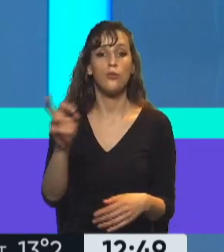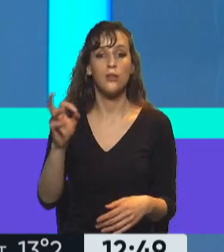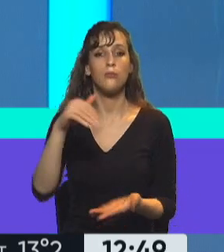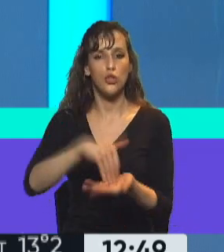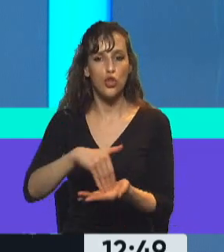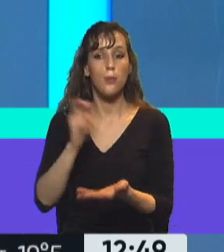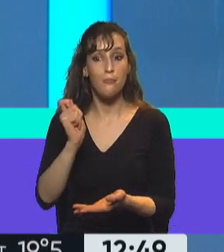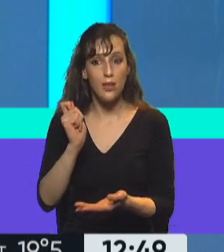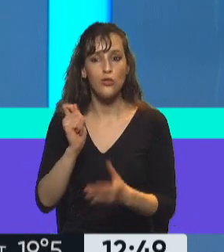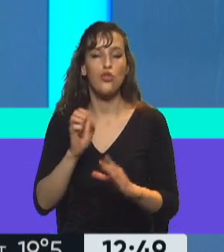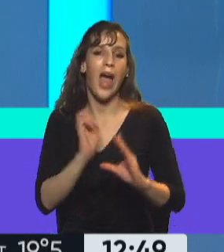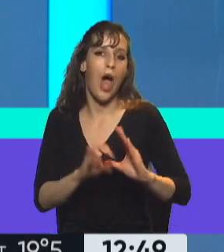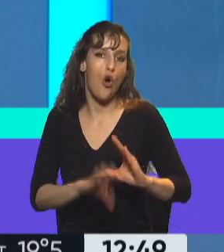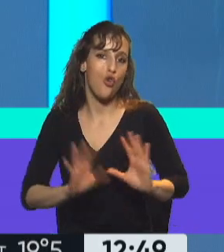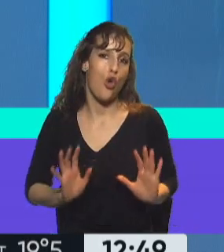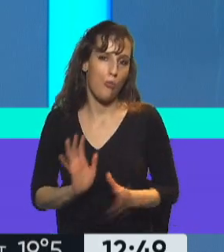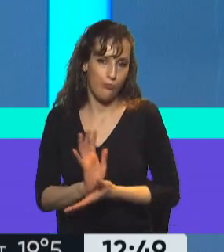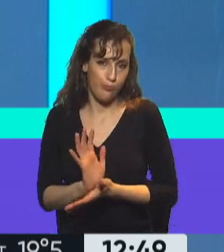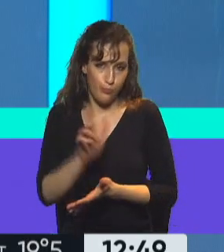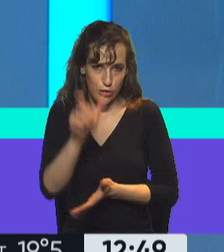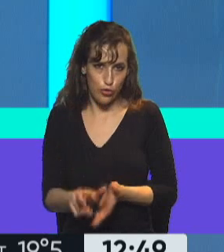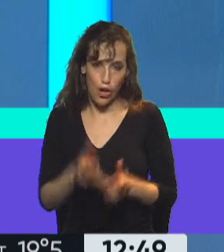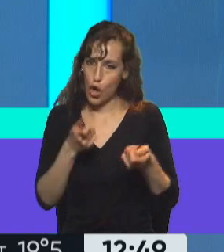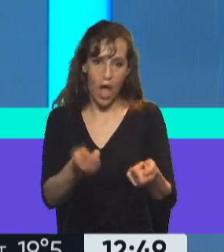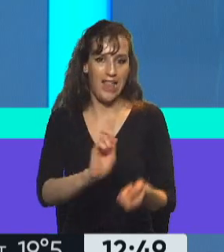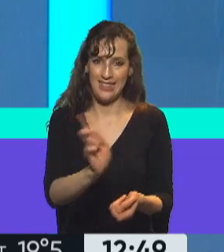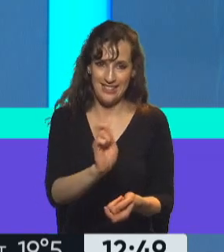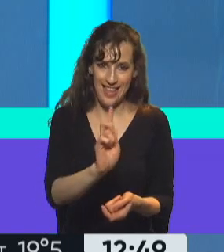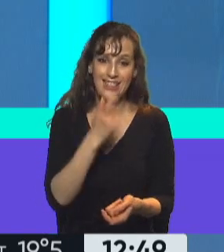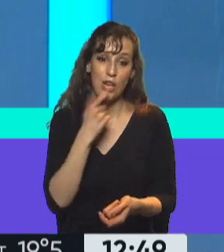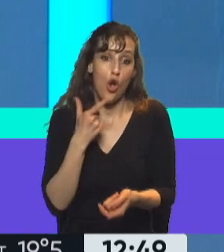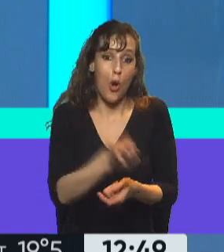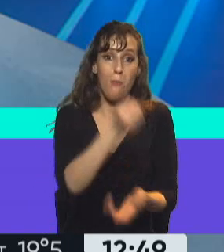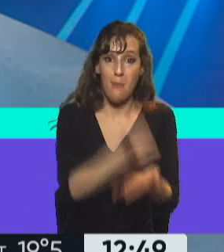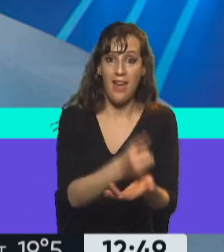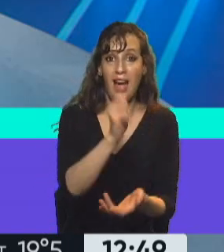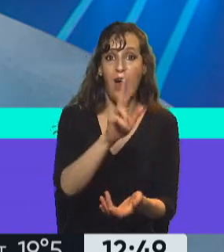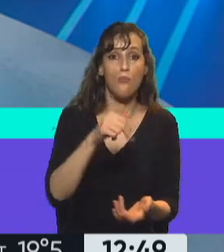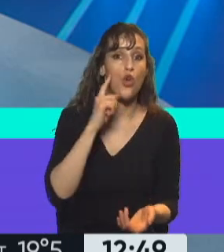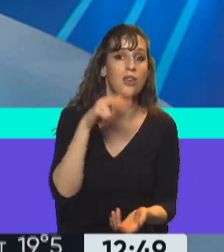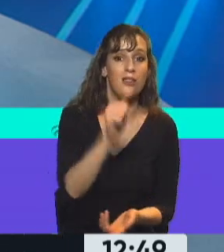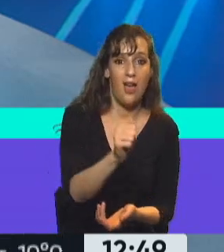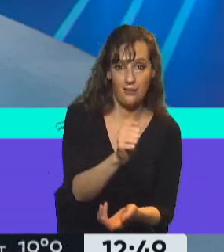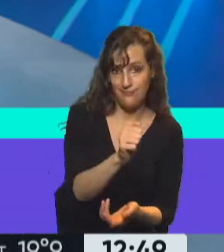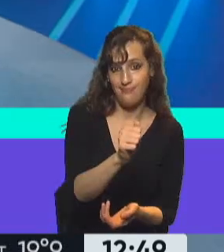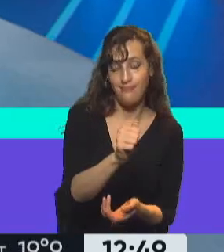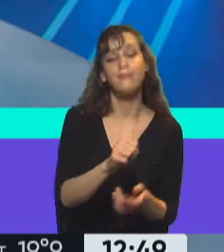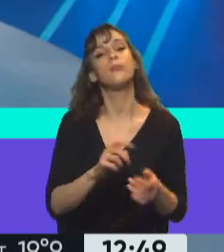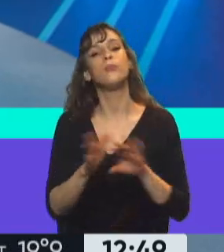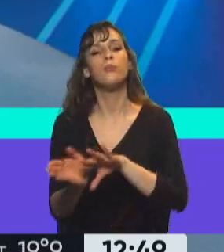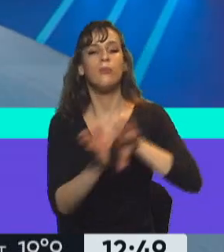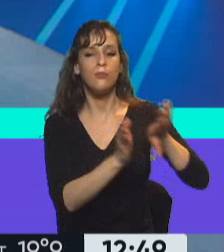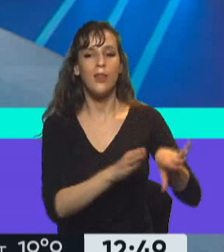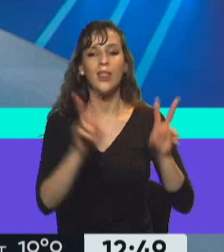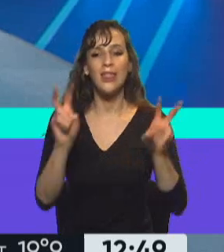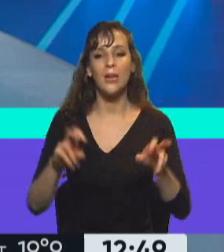para quienes consumen esta leche en lugar de la otra más tradicional la mantenida también en el caso de harina se